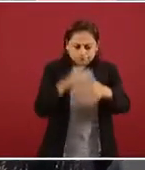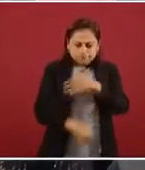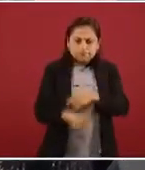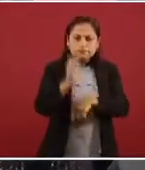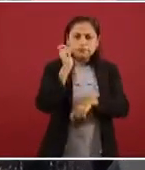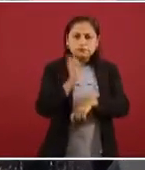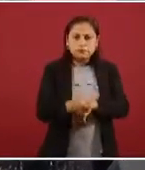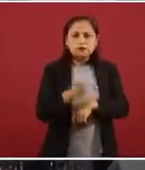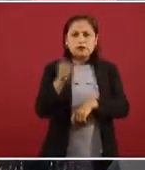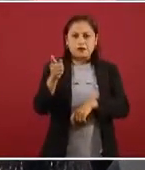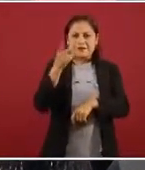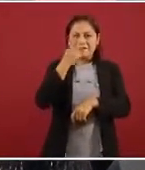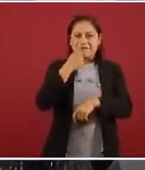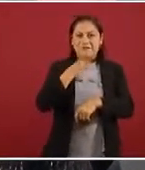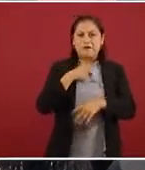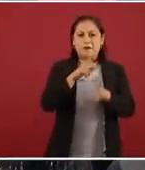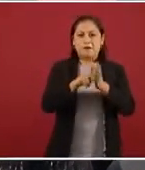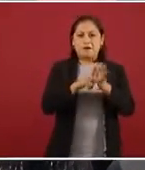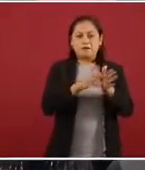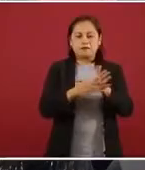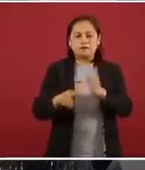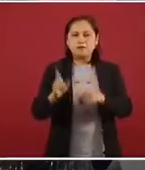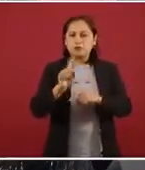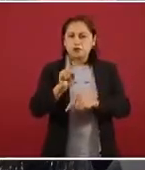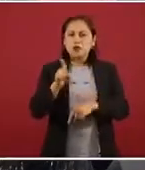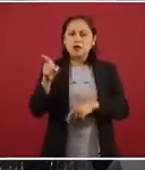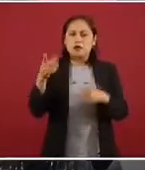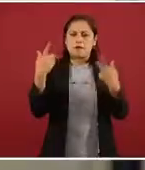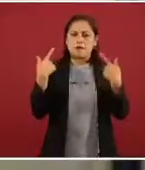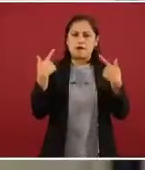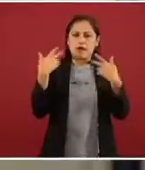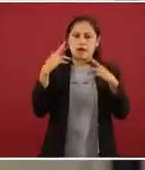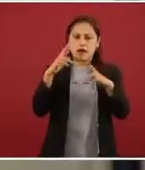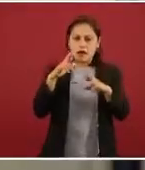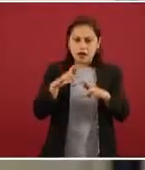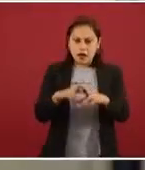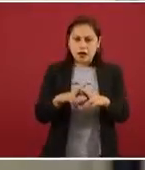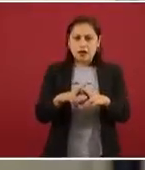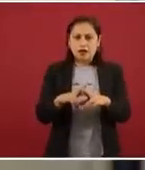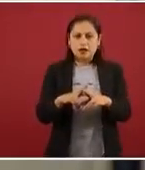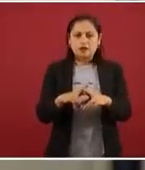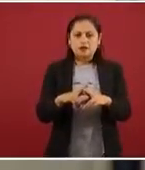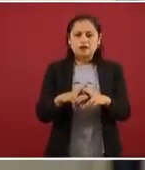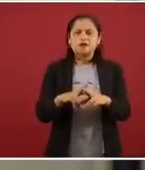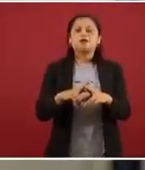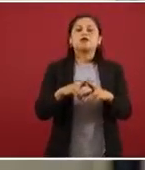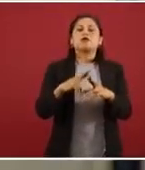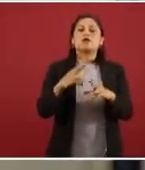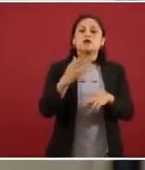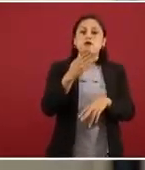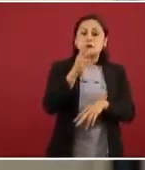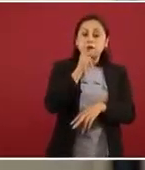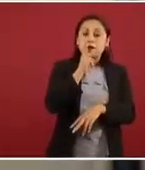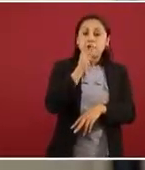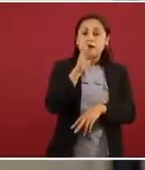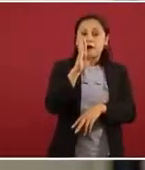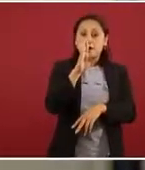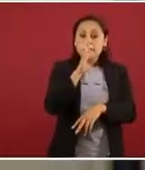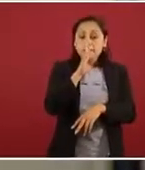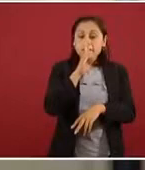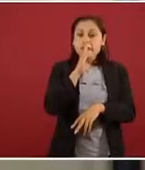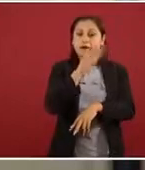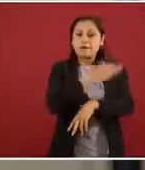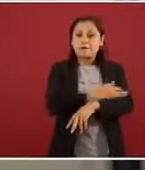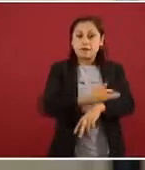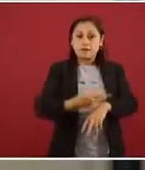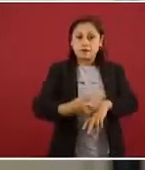usted señala, pero que el profesor, que el maestro, la casa, los padres, la madre, la familia, estén